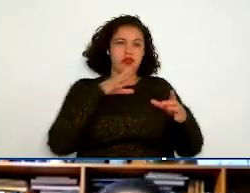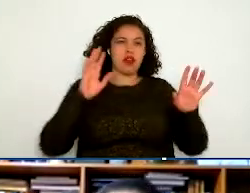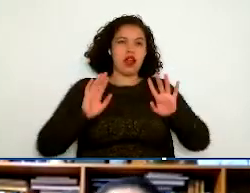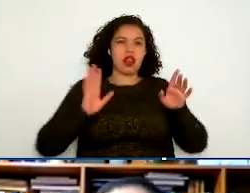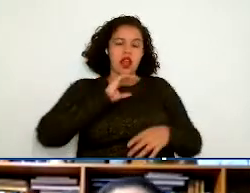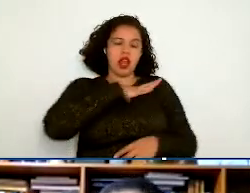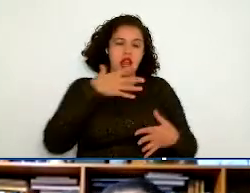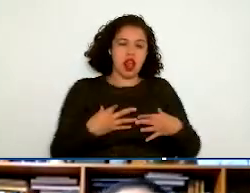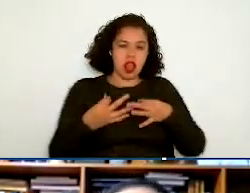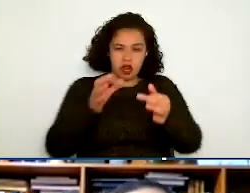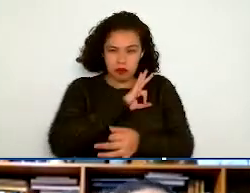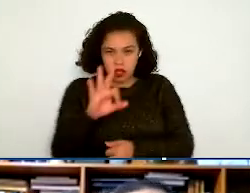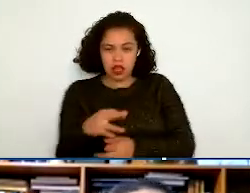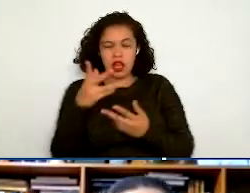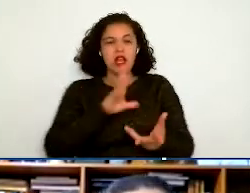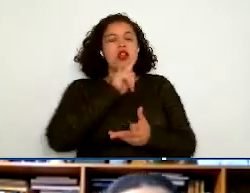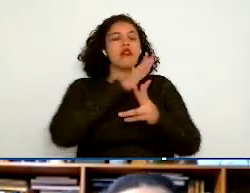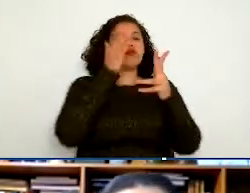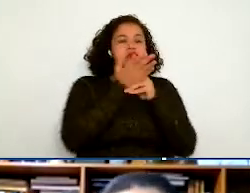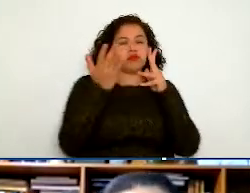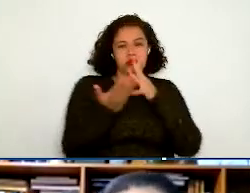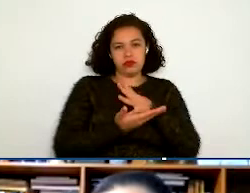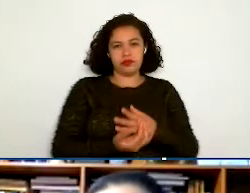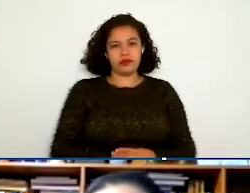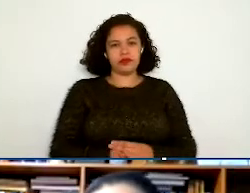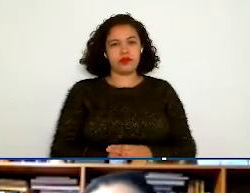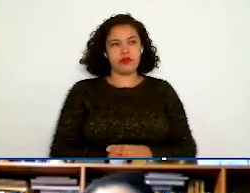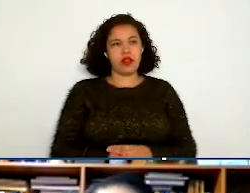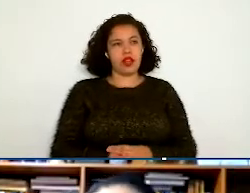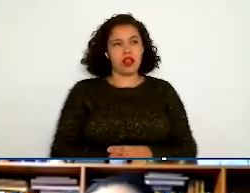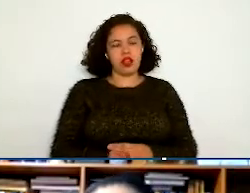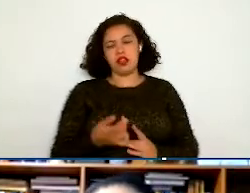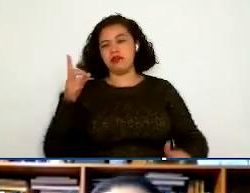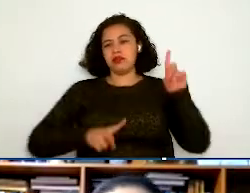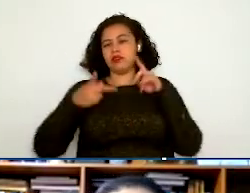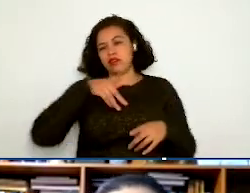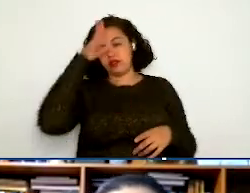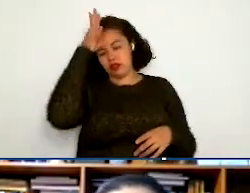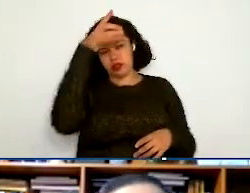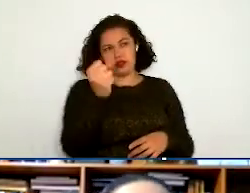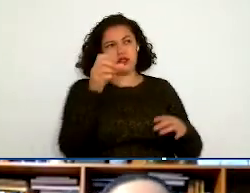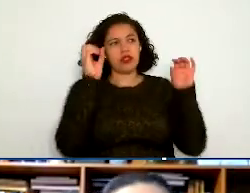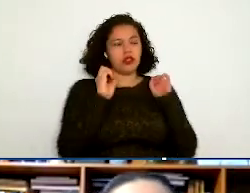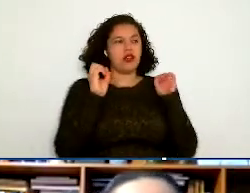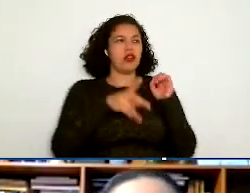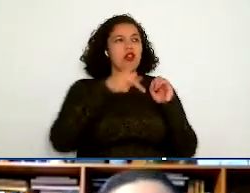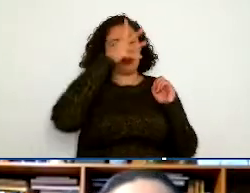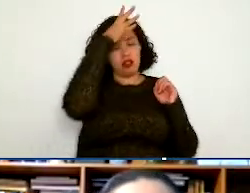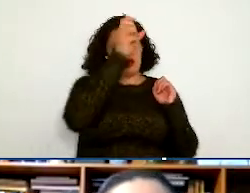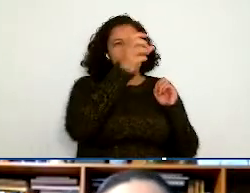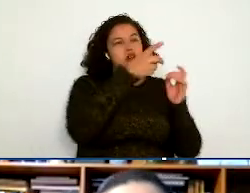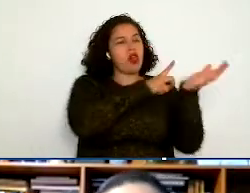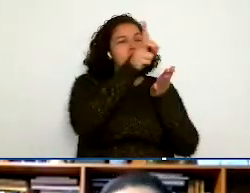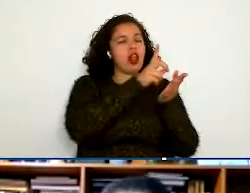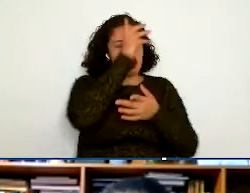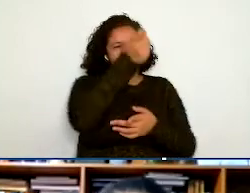en términos generales dividirla así, ¿no? Independientemente de los conceptos o de las definiciones más bien que